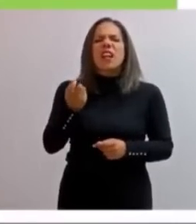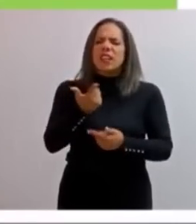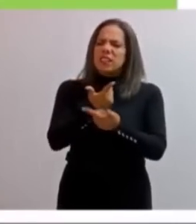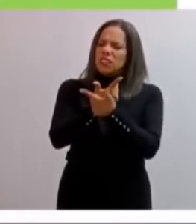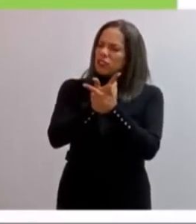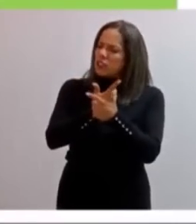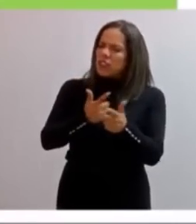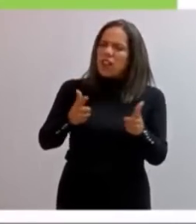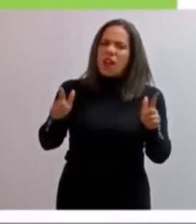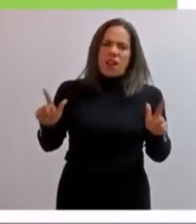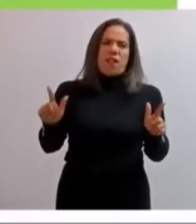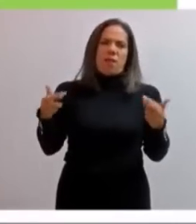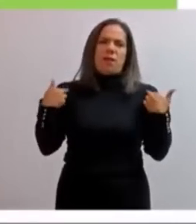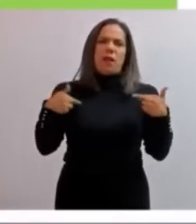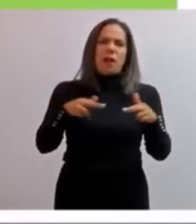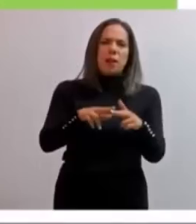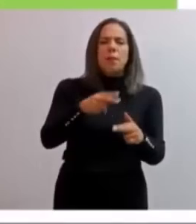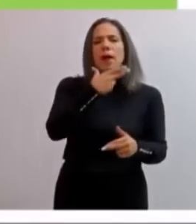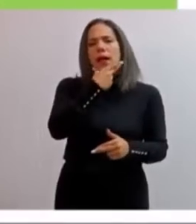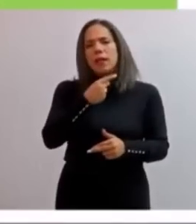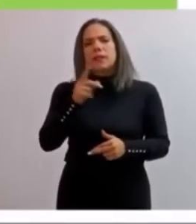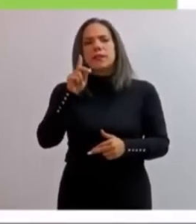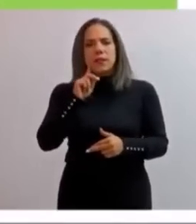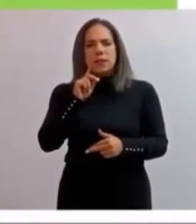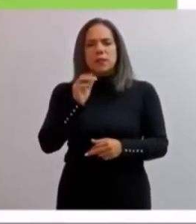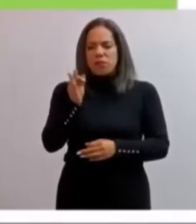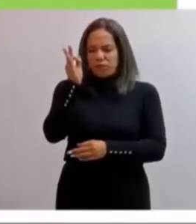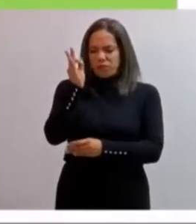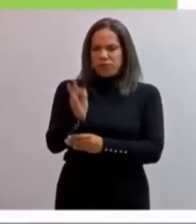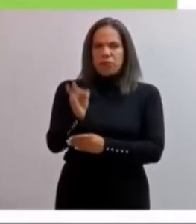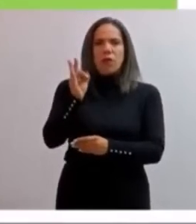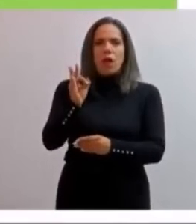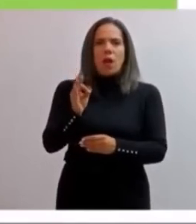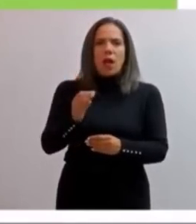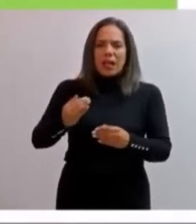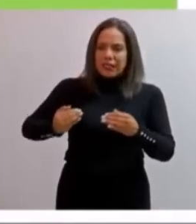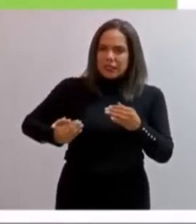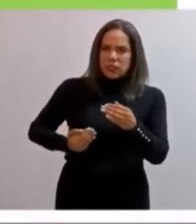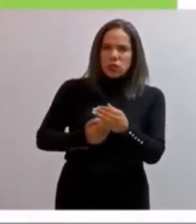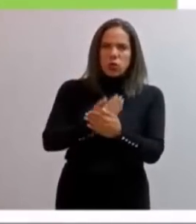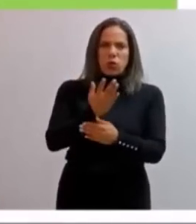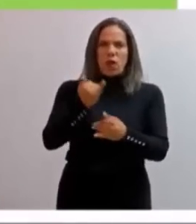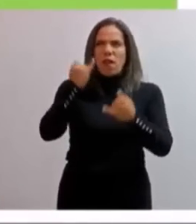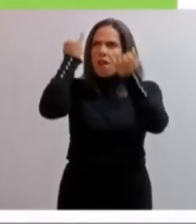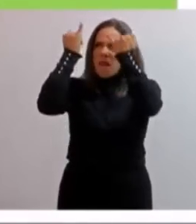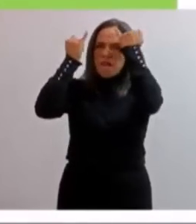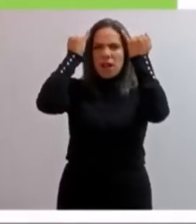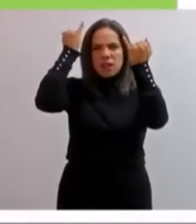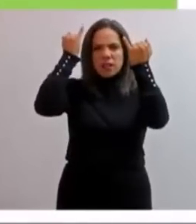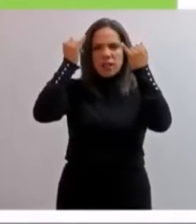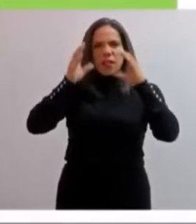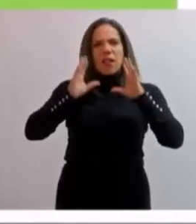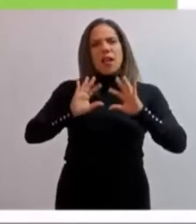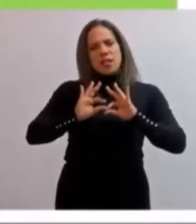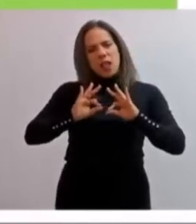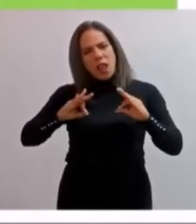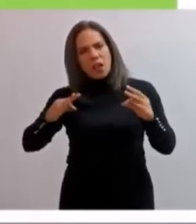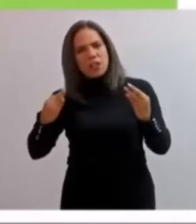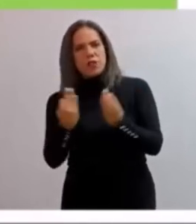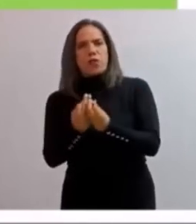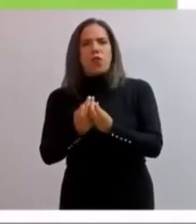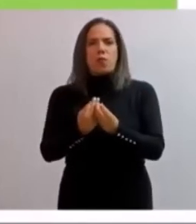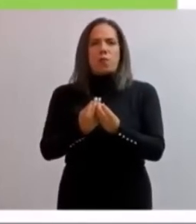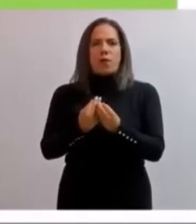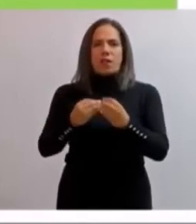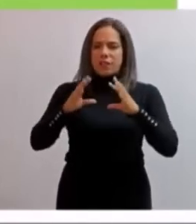tienen maestras y maestros para ejercer y reinventar la docencia, ese encuentro con la